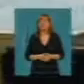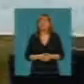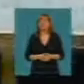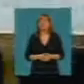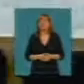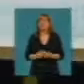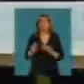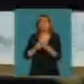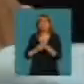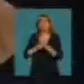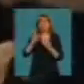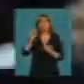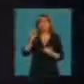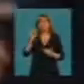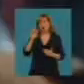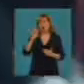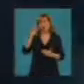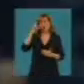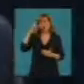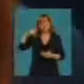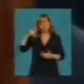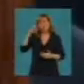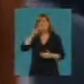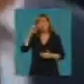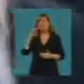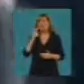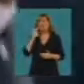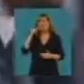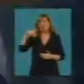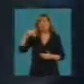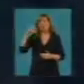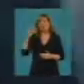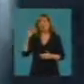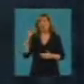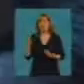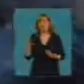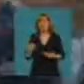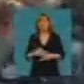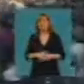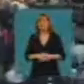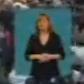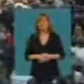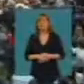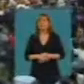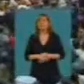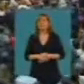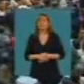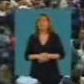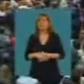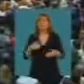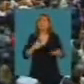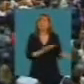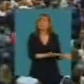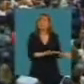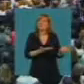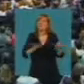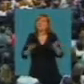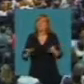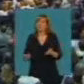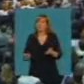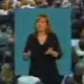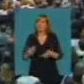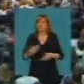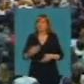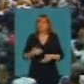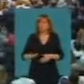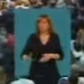Lorenzino. ¿Por qué está mal esa cosa de la hipocresía en la Argentina? Hay que terminar con todas esas cosas. Invitamos a realizar la jura correspondiente a la